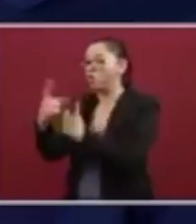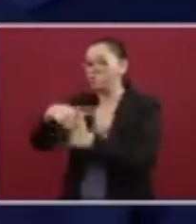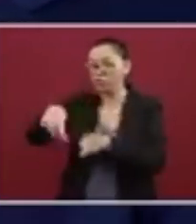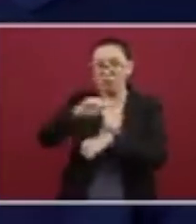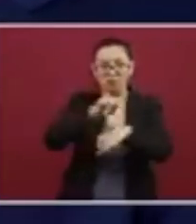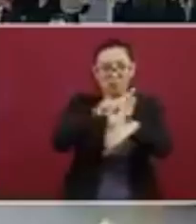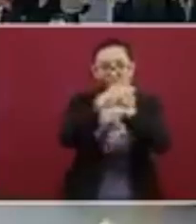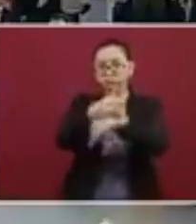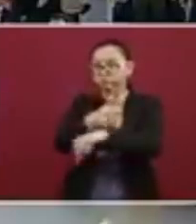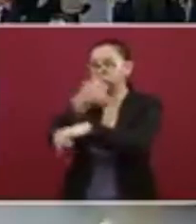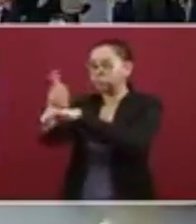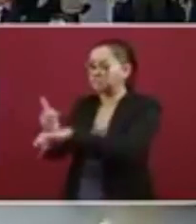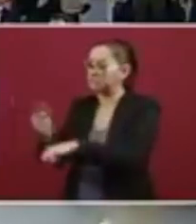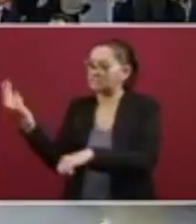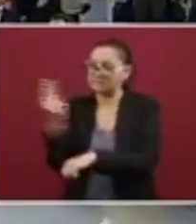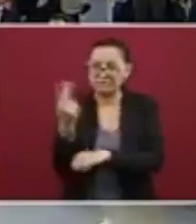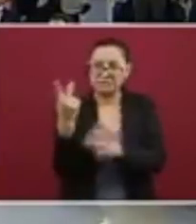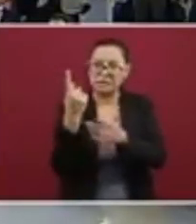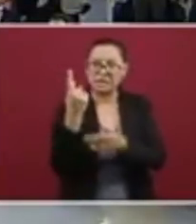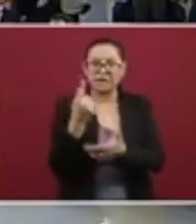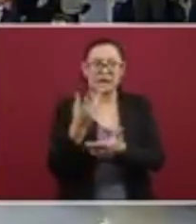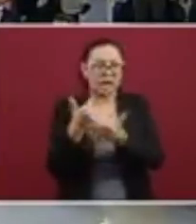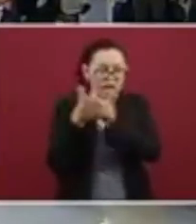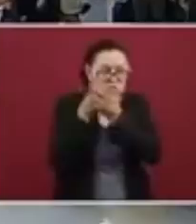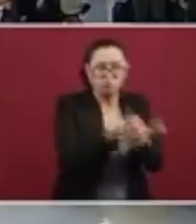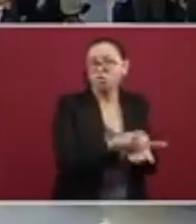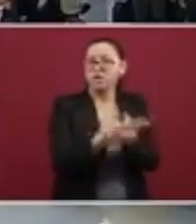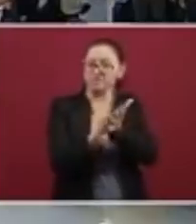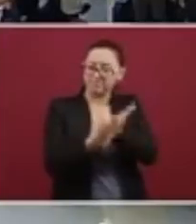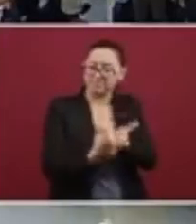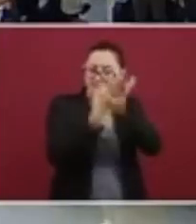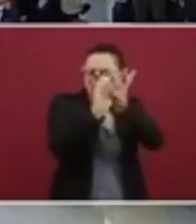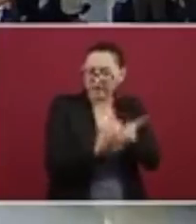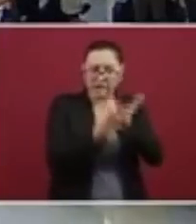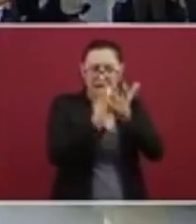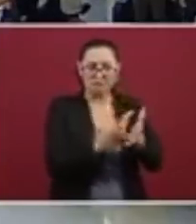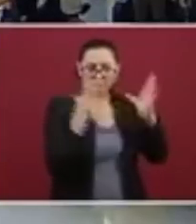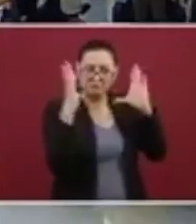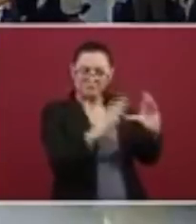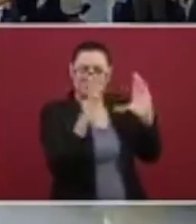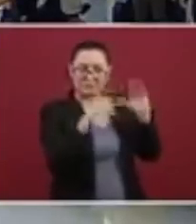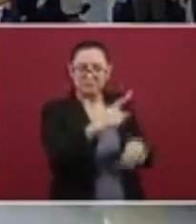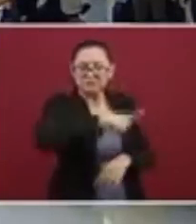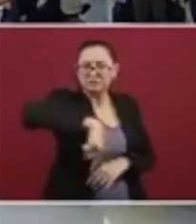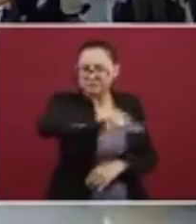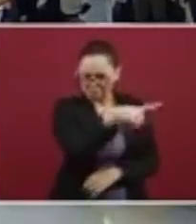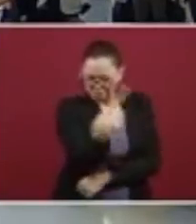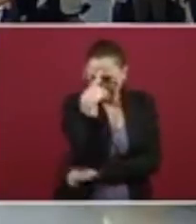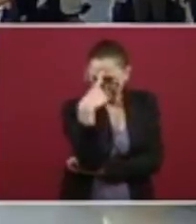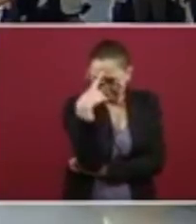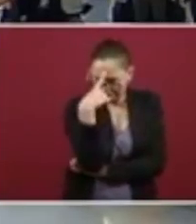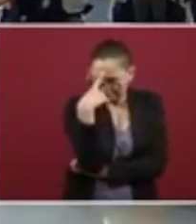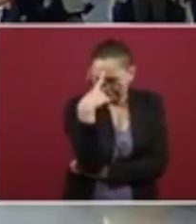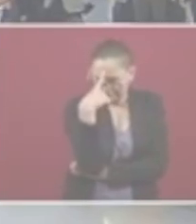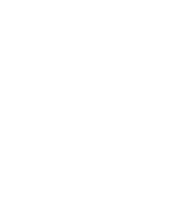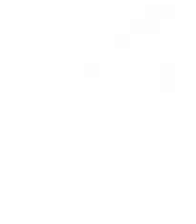concesionarias de radio y televisión las conferencias matutinas del presidente Andrés Manuel López Obrador, determinó el